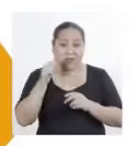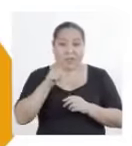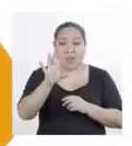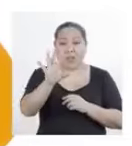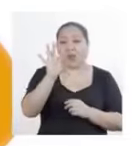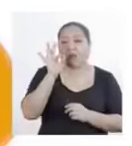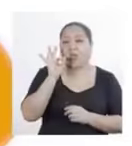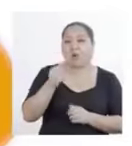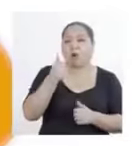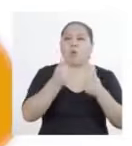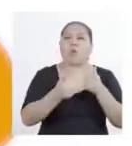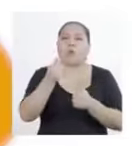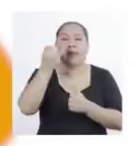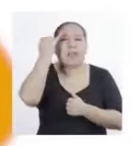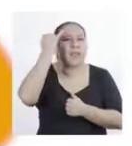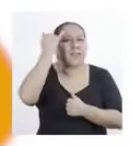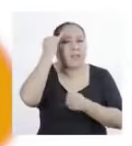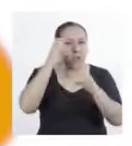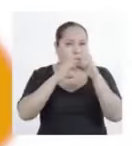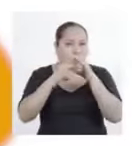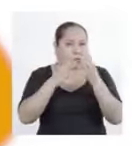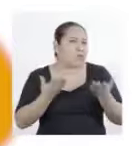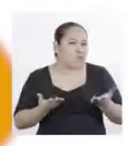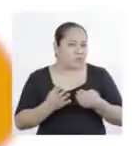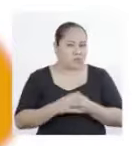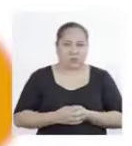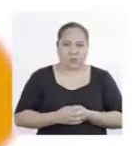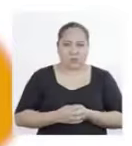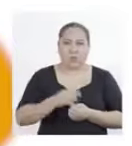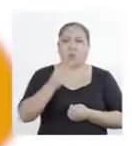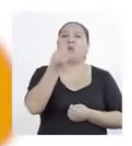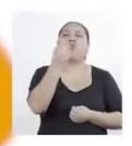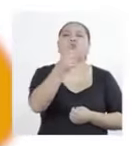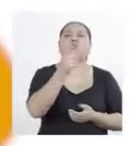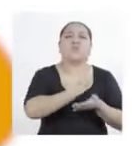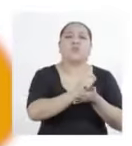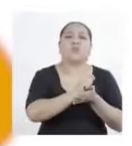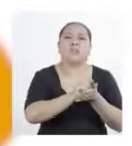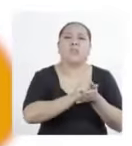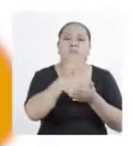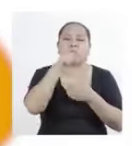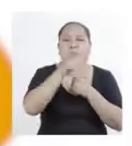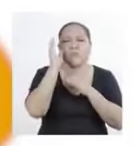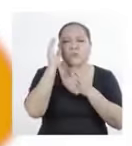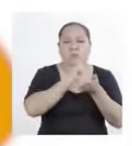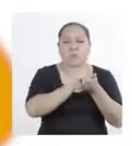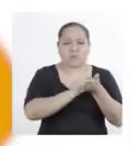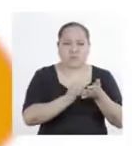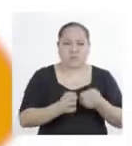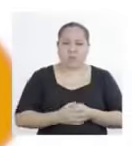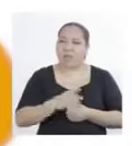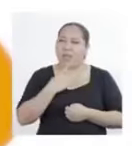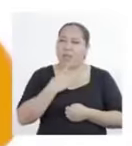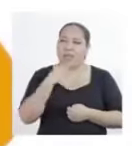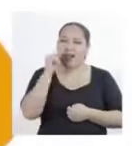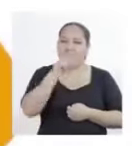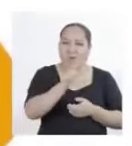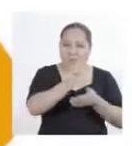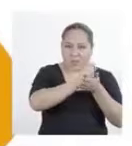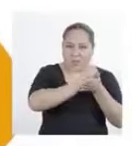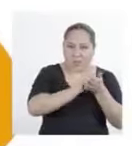Comenzamos por identificar la situación comunicativa Es decir, ¿por qué escribimos nuestro discurso argumentativo?